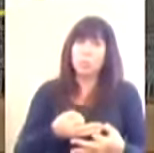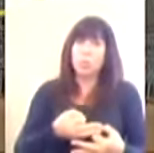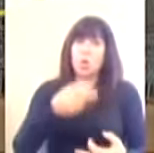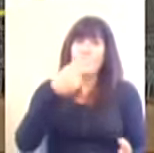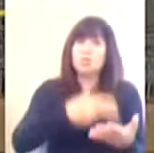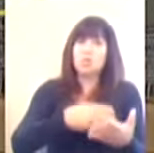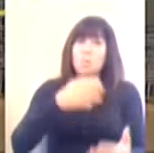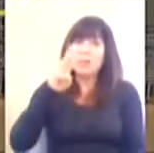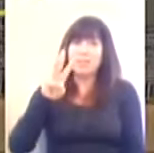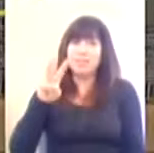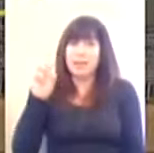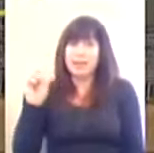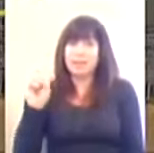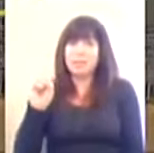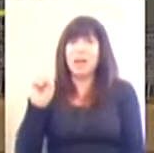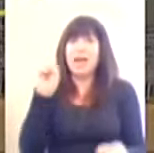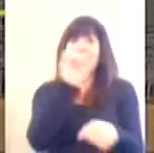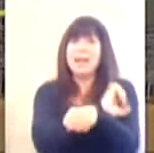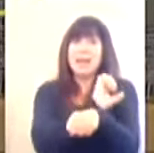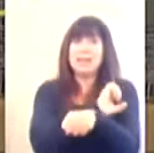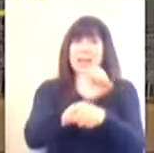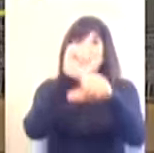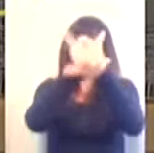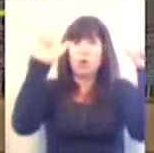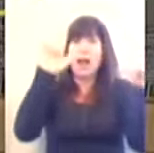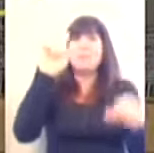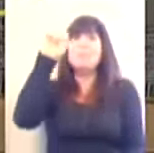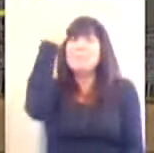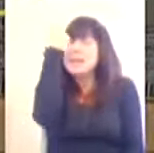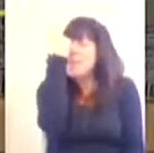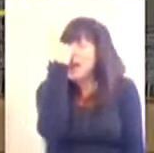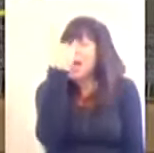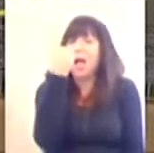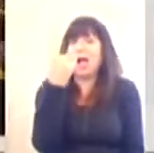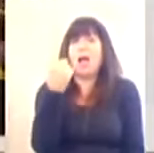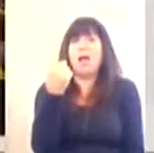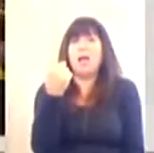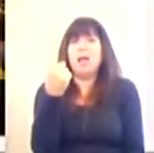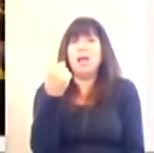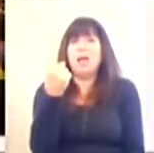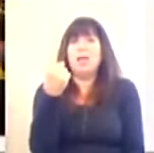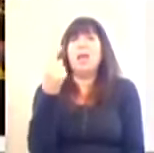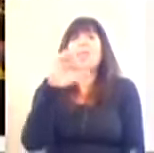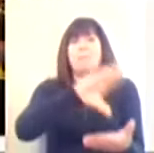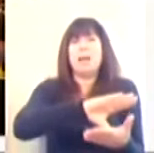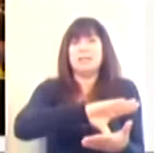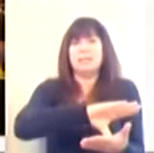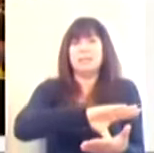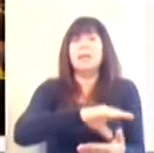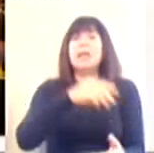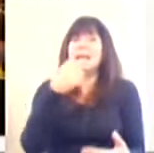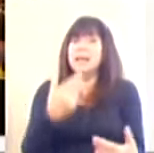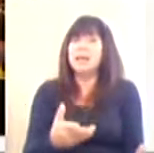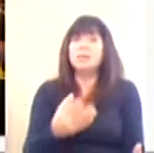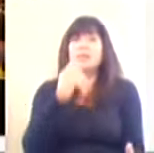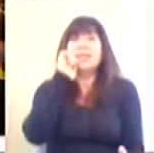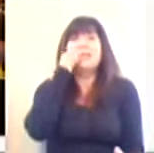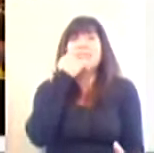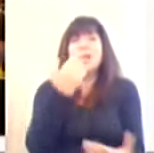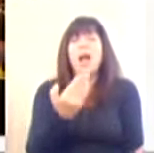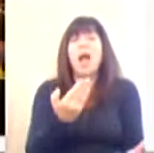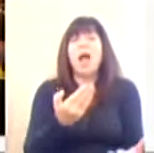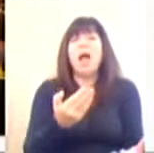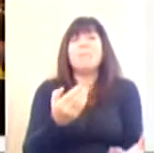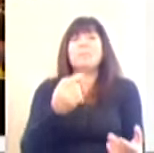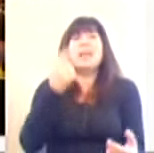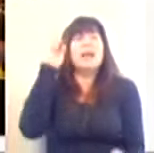primera fuente de energía eléctrica del país. Y eso nos lleva también, ¿no es cierto?, por un lado, a